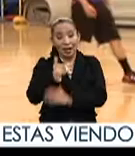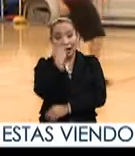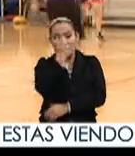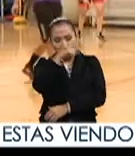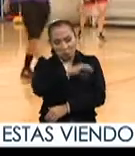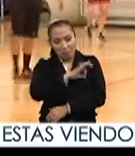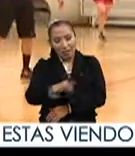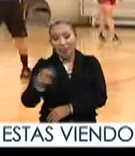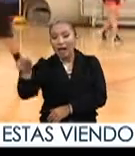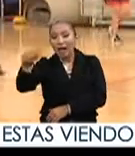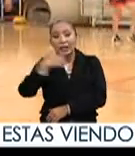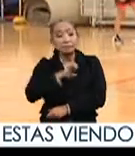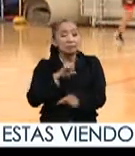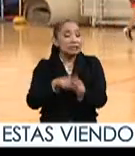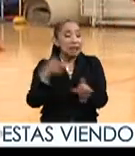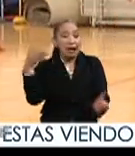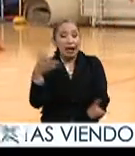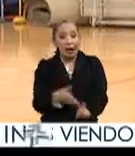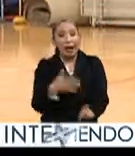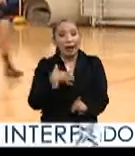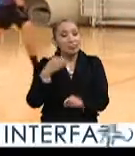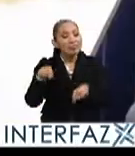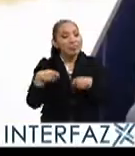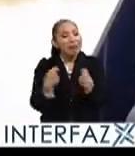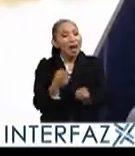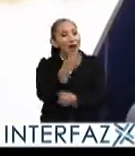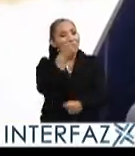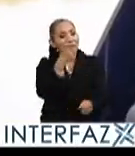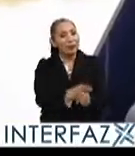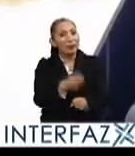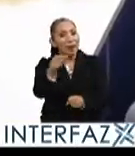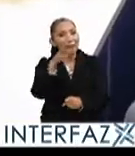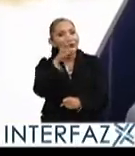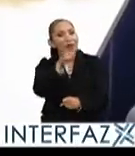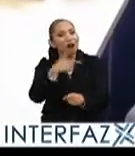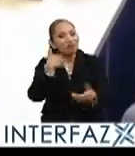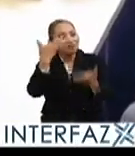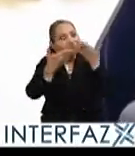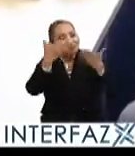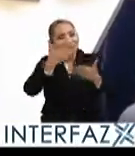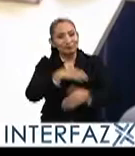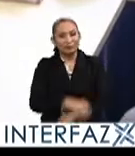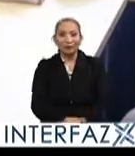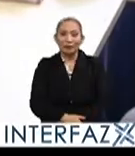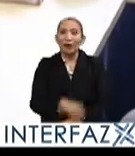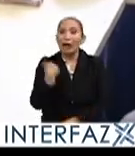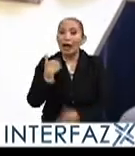una opción que tiene cualidades específicas: brindarnos la oportunidad de una mejor preparación